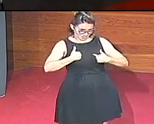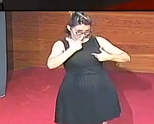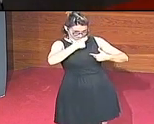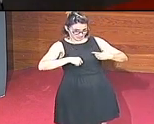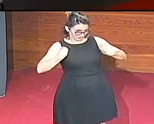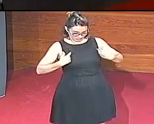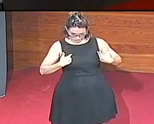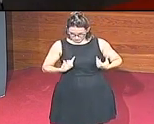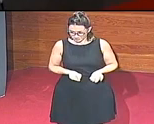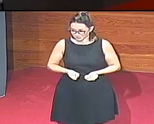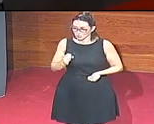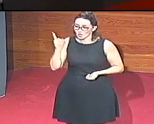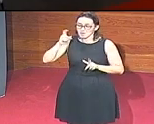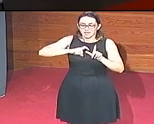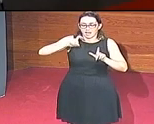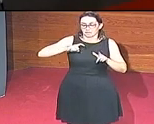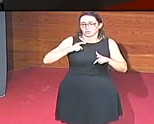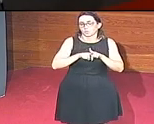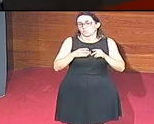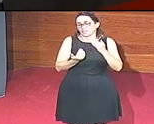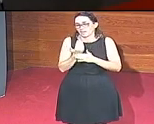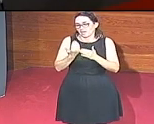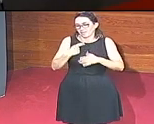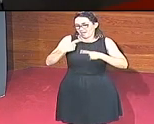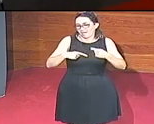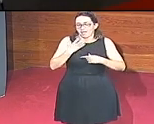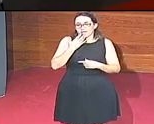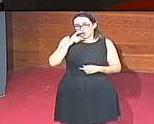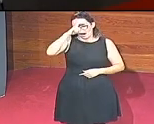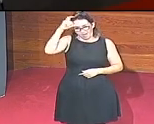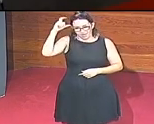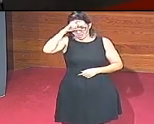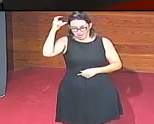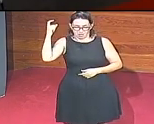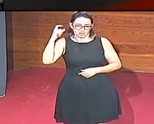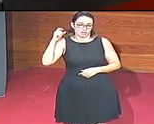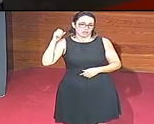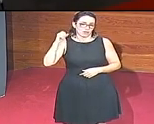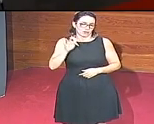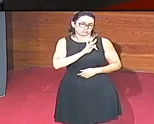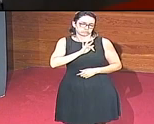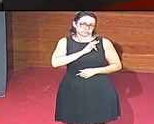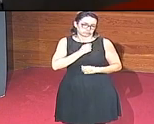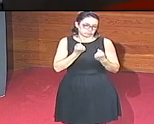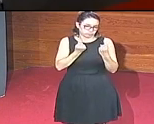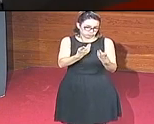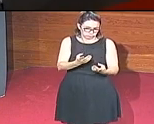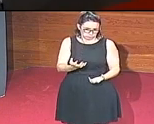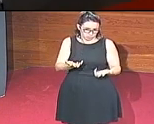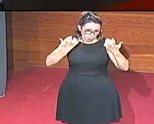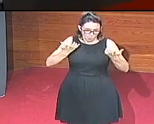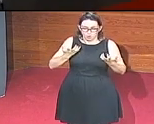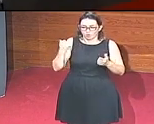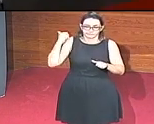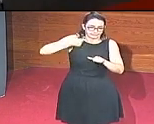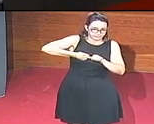hacemos gráficos más del día a día gana nadal su enésimo torneo y hay que hacer el gráfico de todos los torneos que lleva y toda la